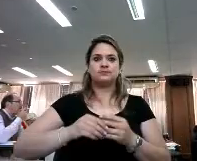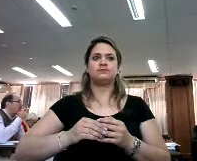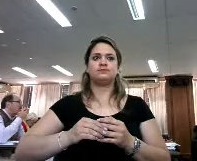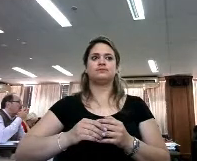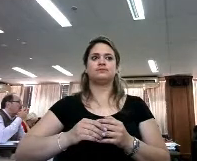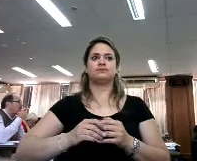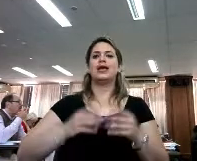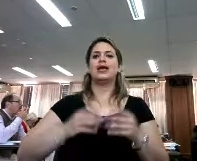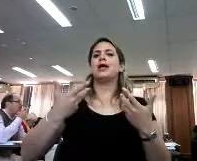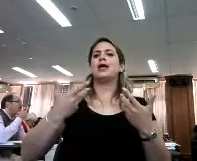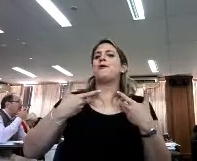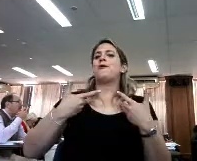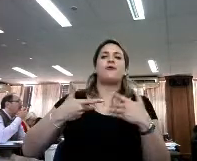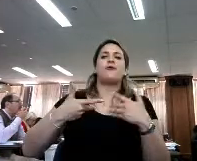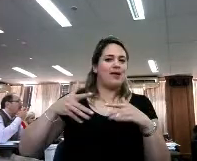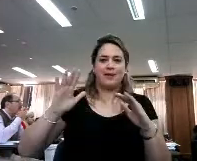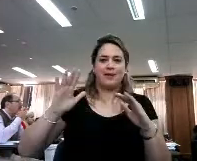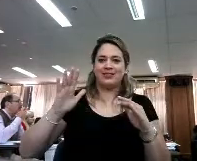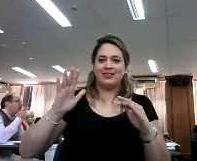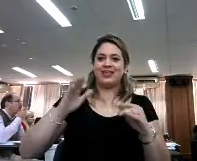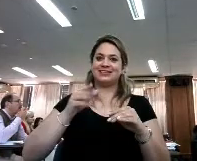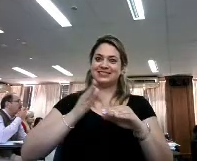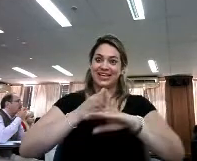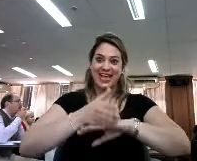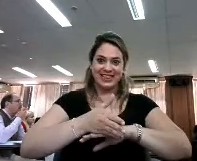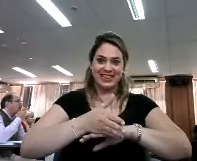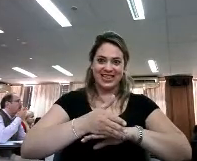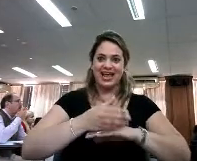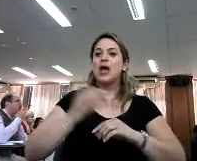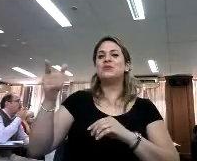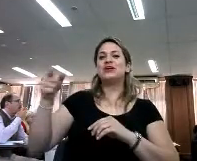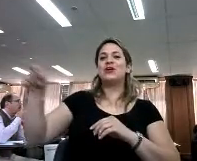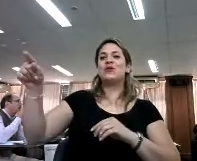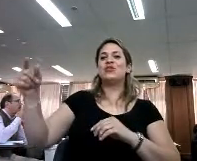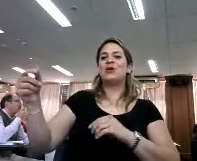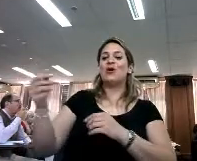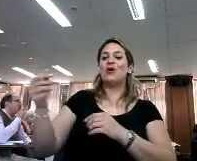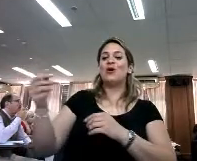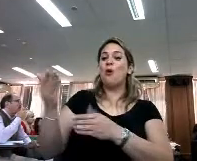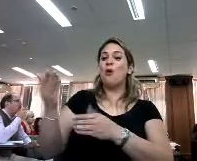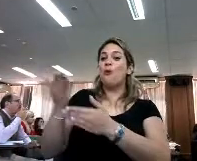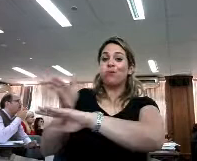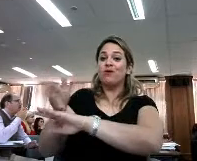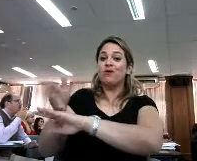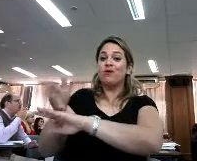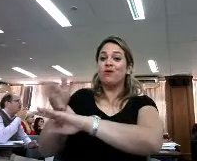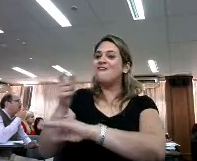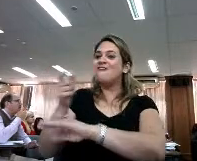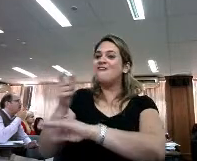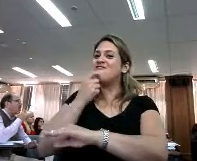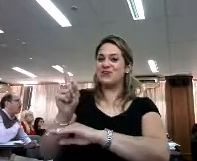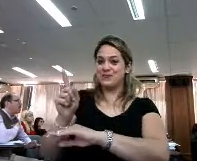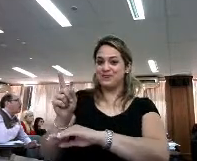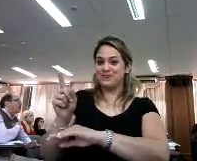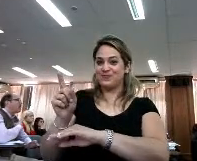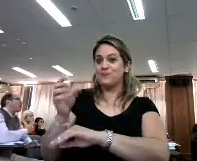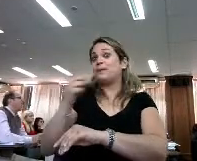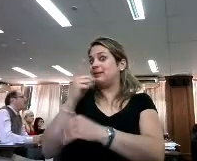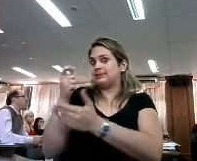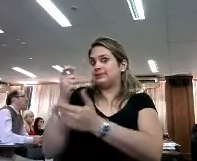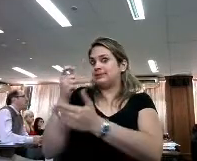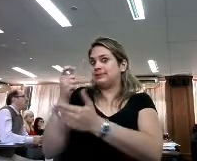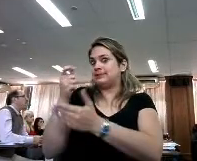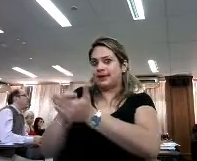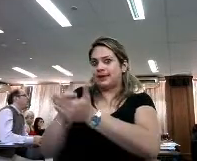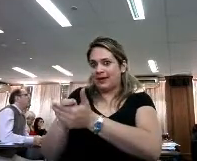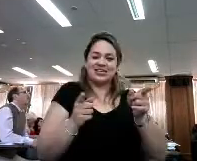que normalmente, si llegas allí, es porque no se encuentra disponible en o de otra manera, ¿sí?